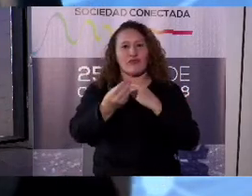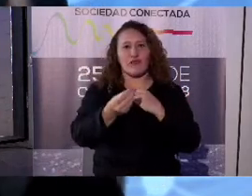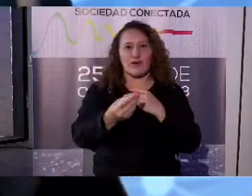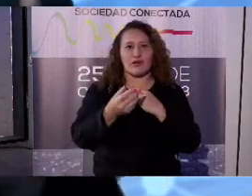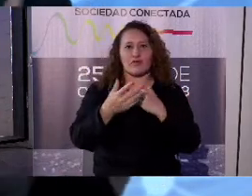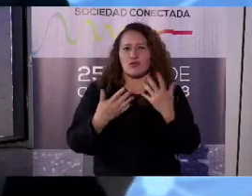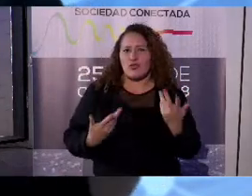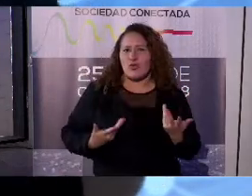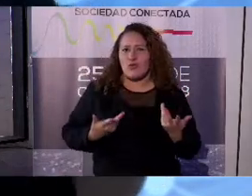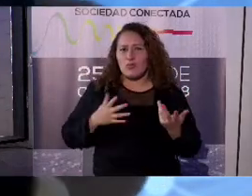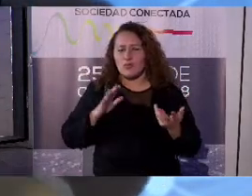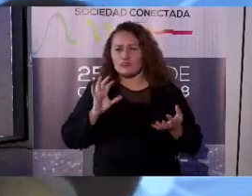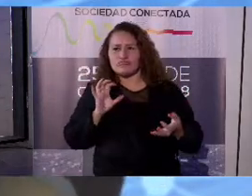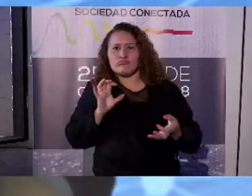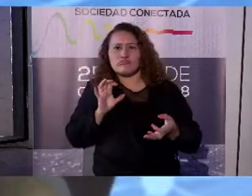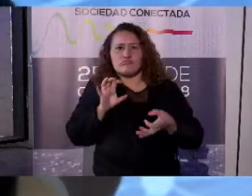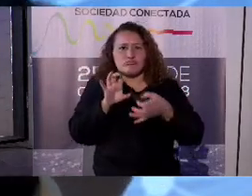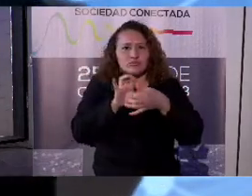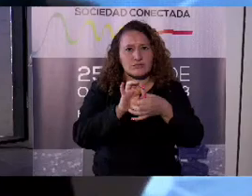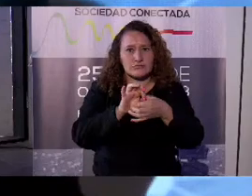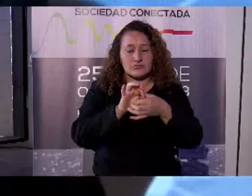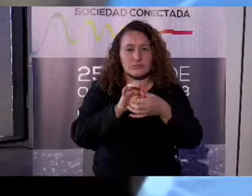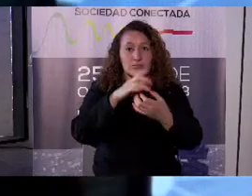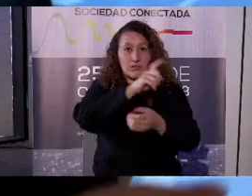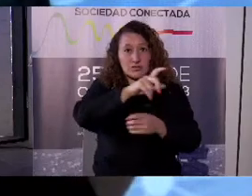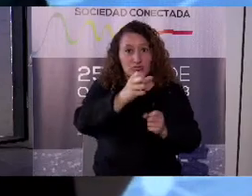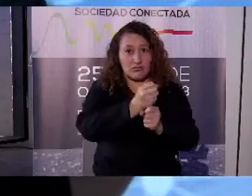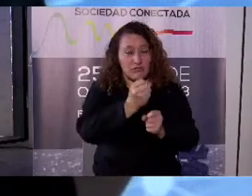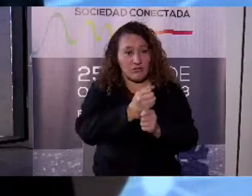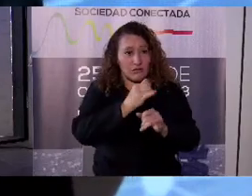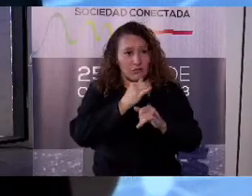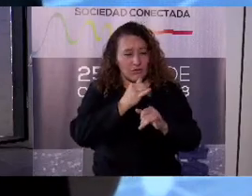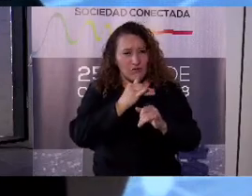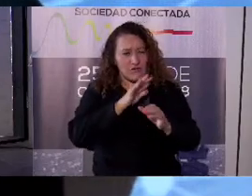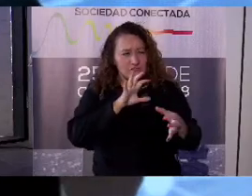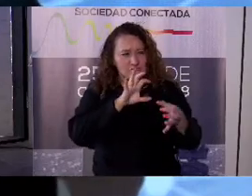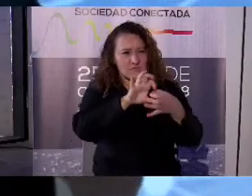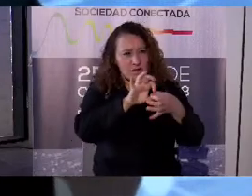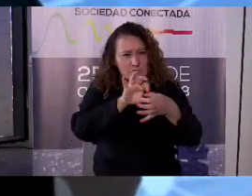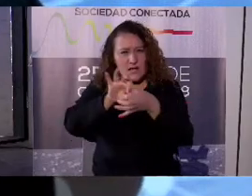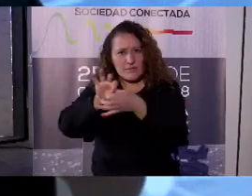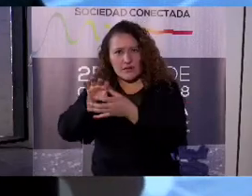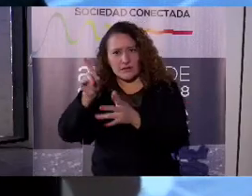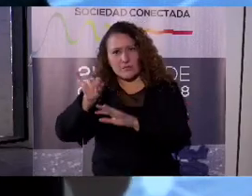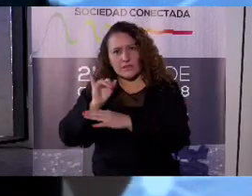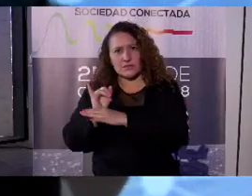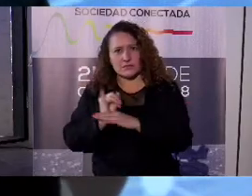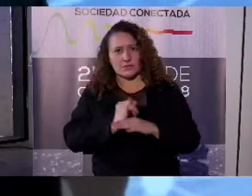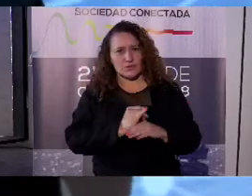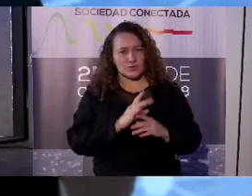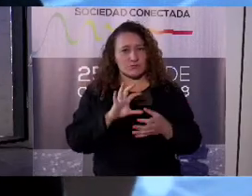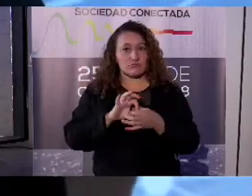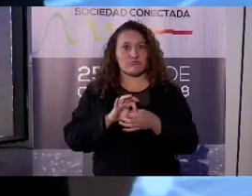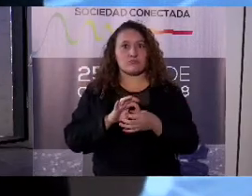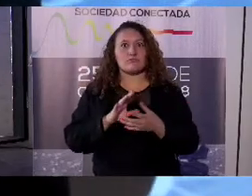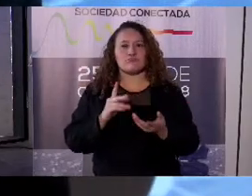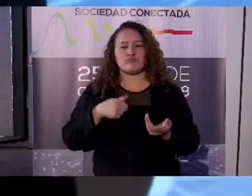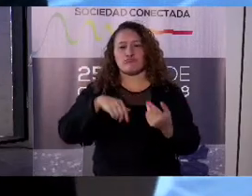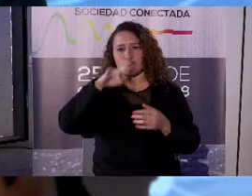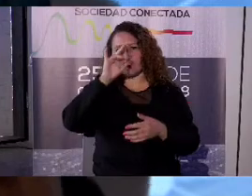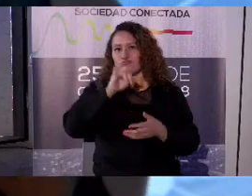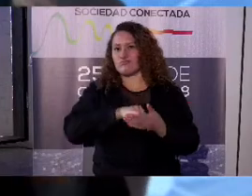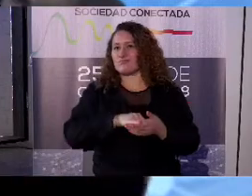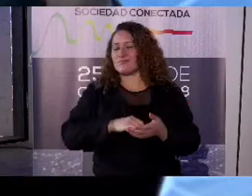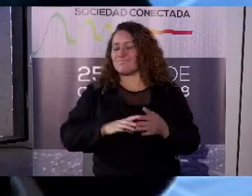hacia nuestra vinculación con nuestros colegas y con instituciones internacionales creo fundamental